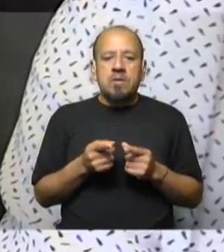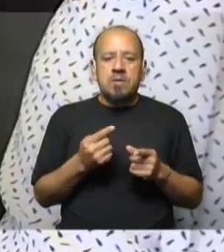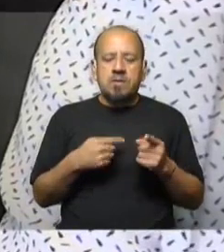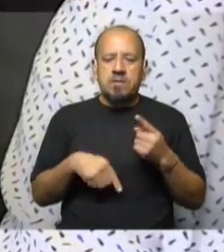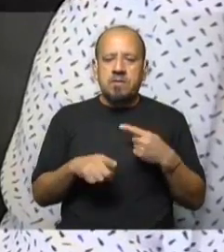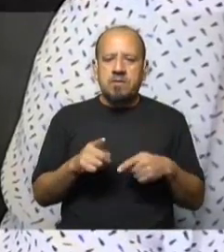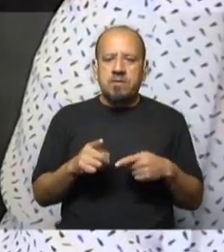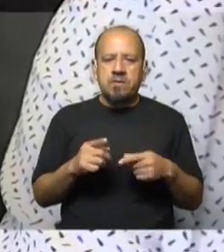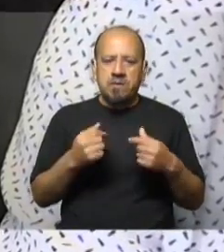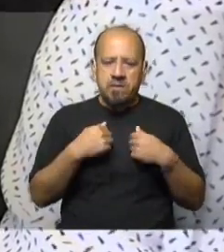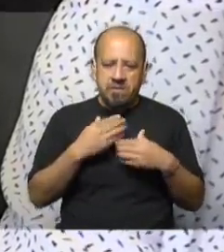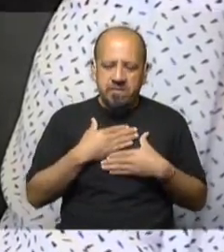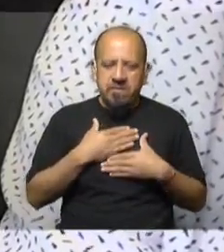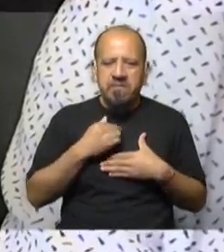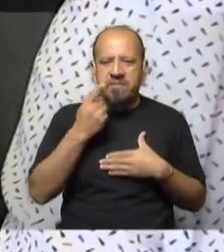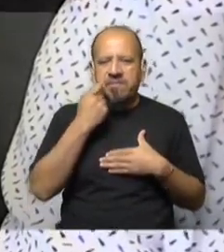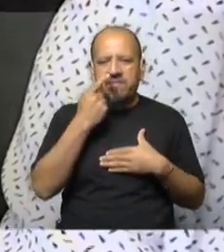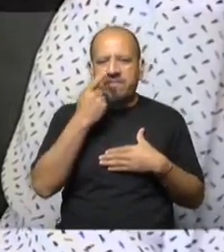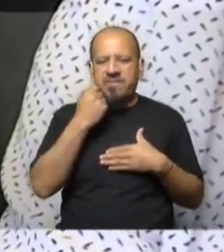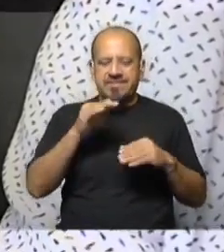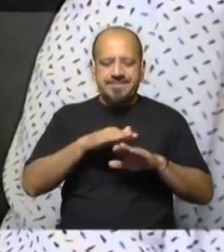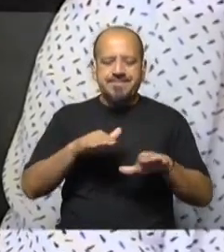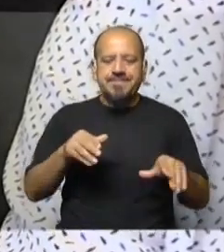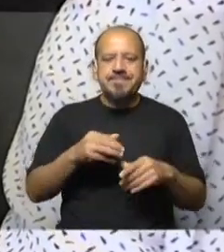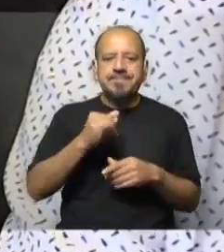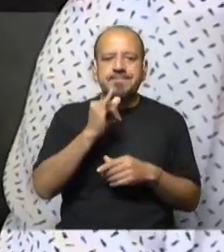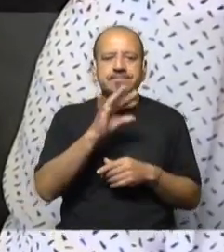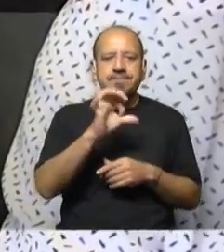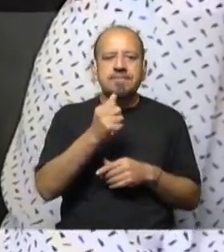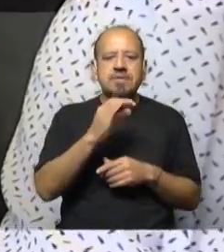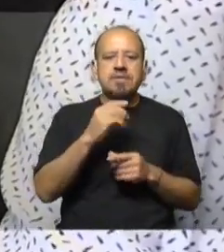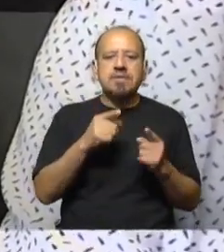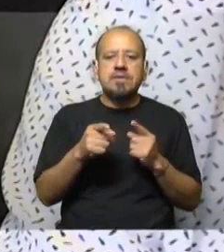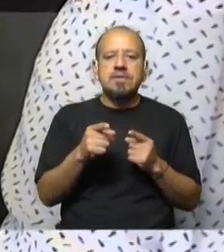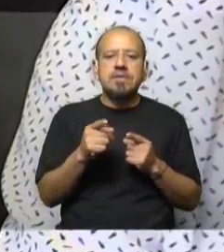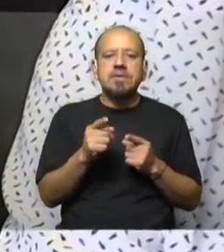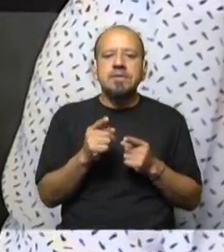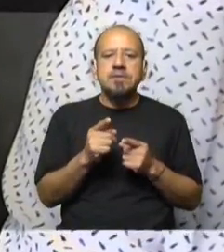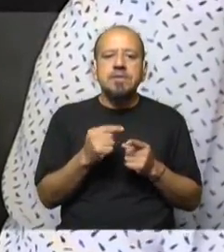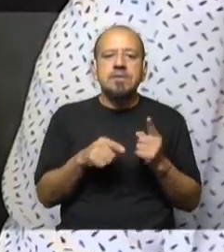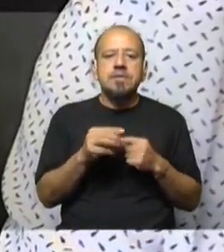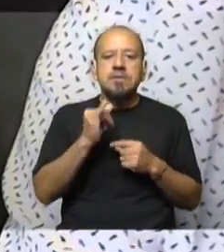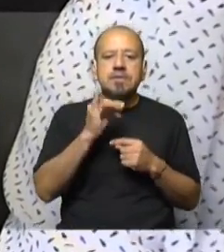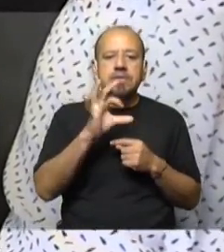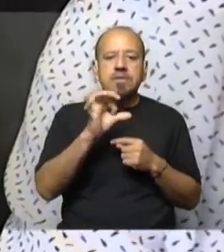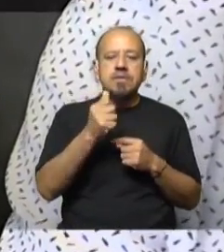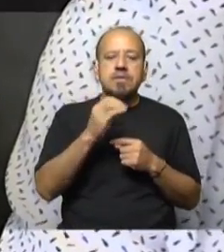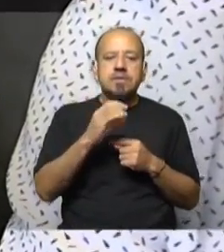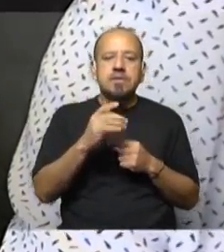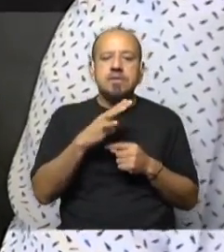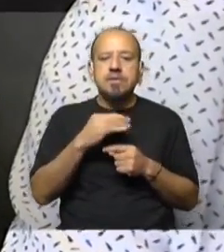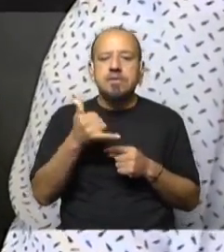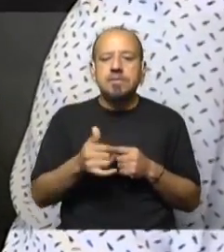Entonces, mi papá compartió la infancia con Isaac en ese lugar. Isaac tenía la intención